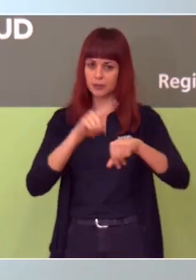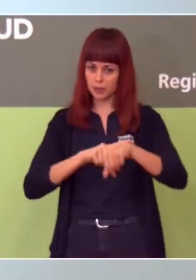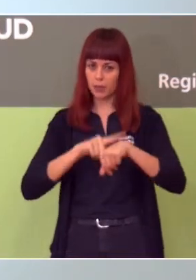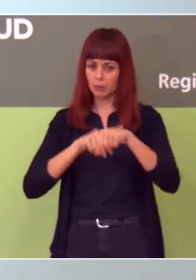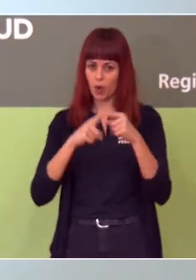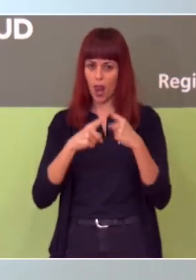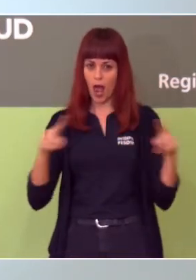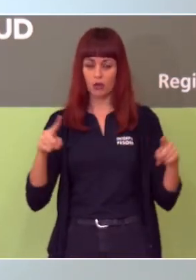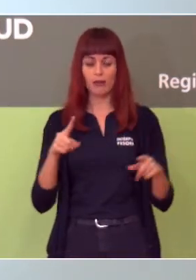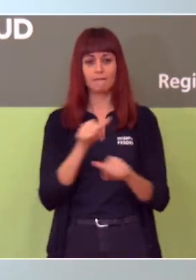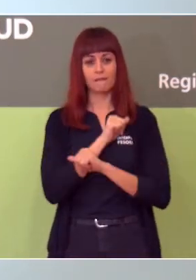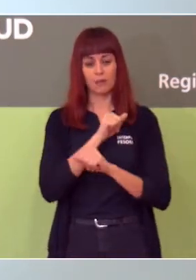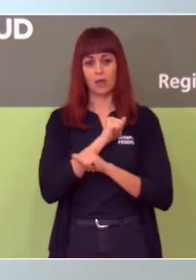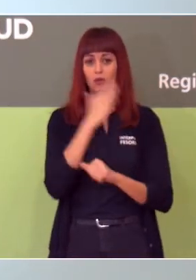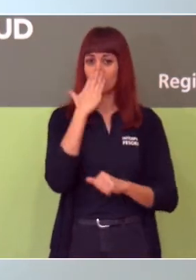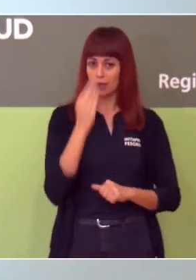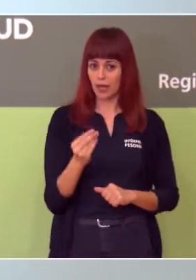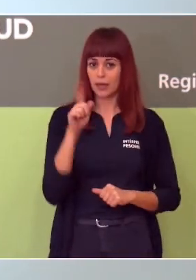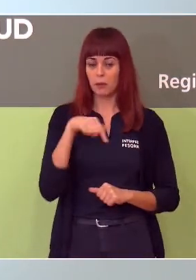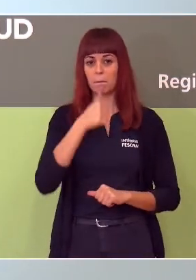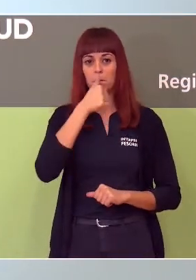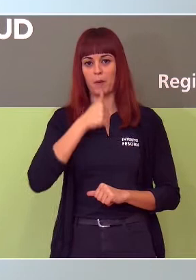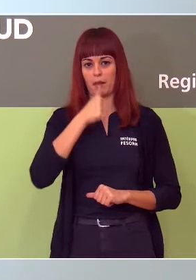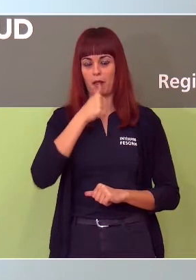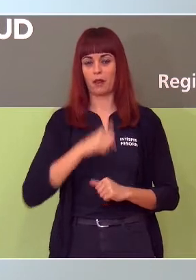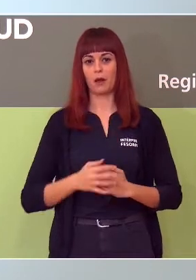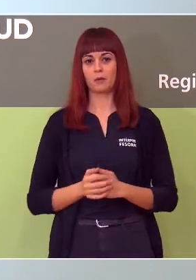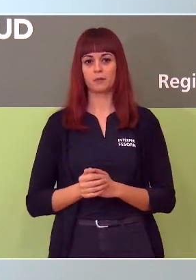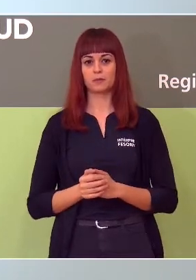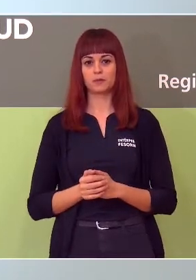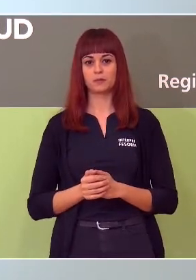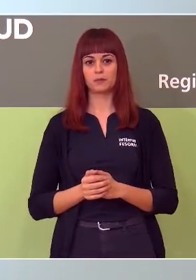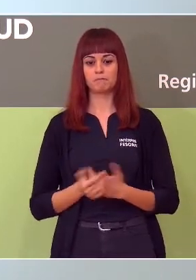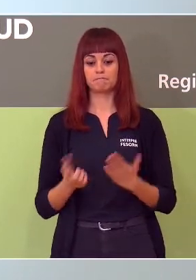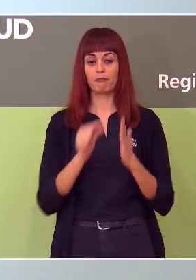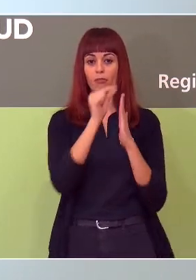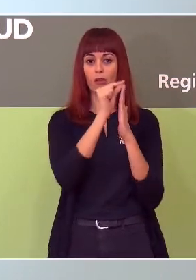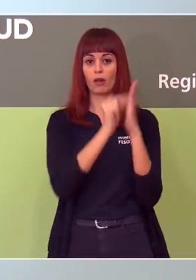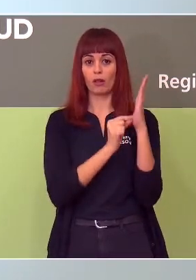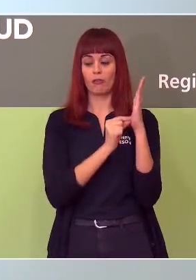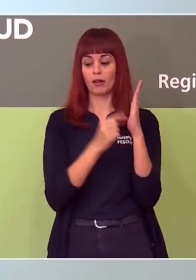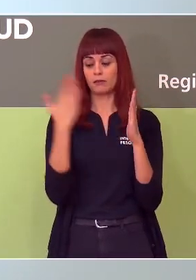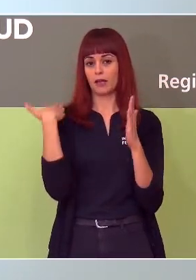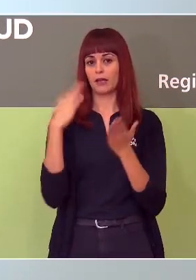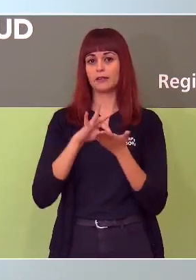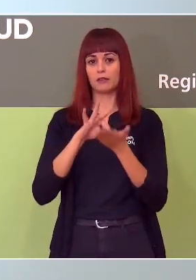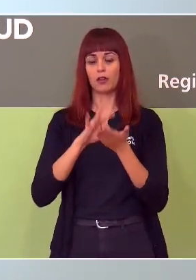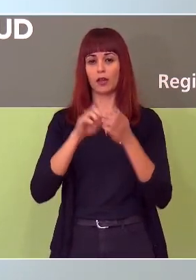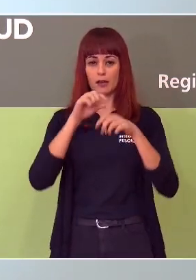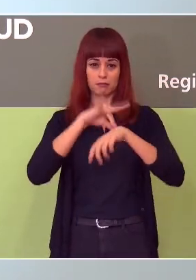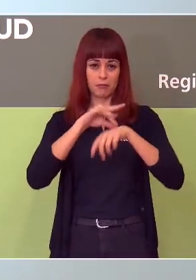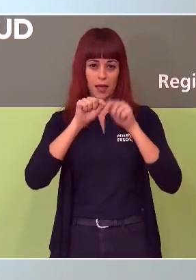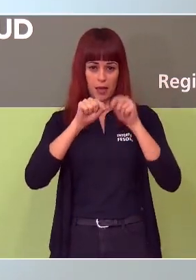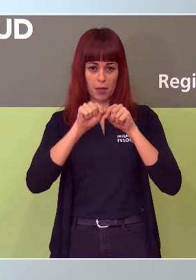comprensión y paciencia con esta enfermedad. El parte de cifras diarias ofrecido por el Servicio de Epidemiología de la región de